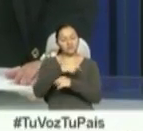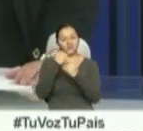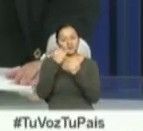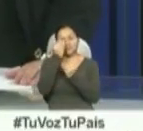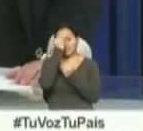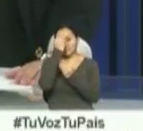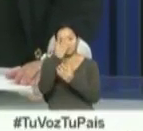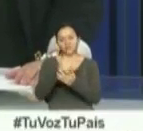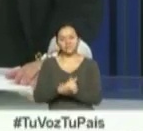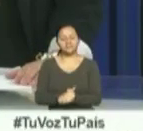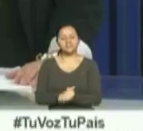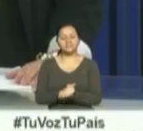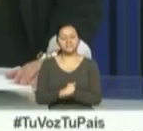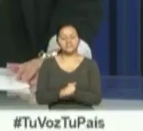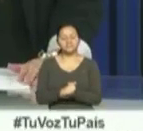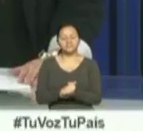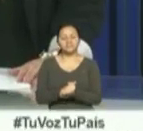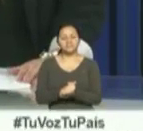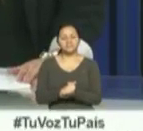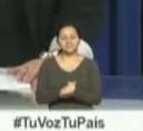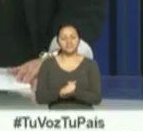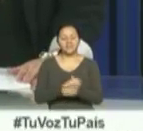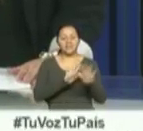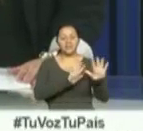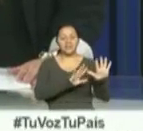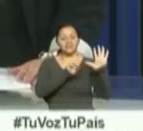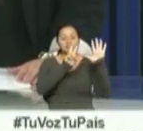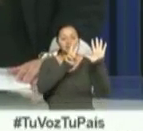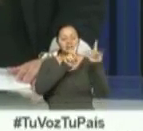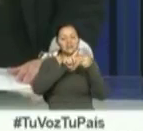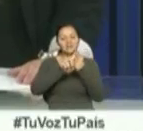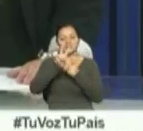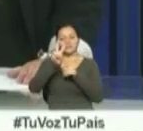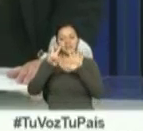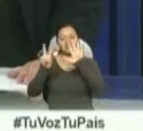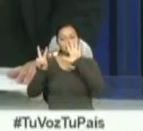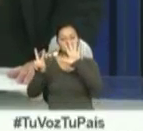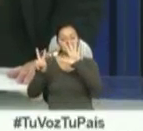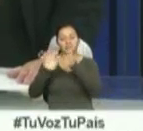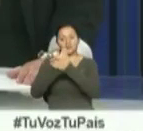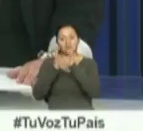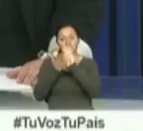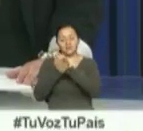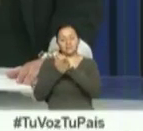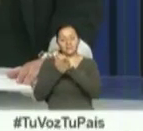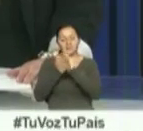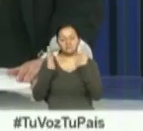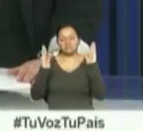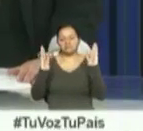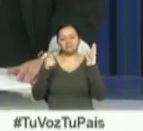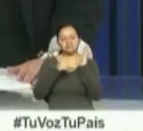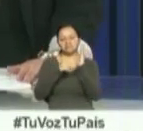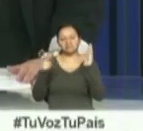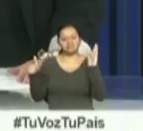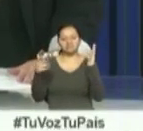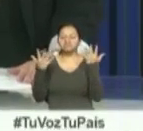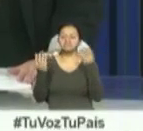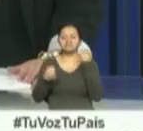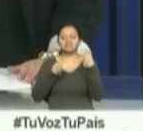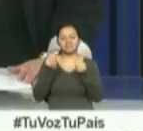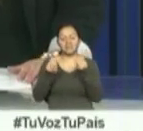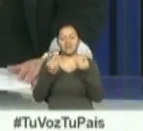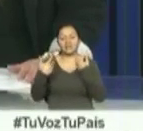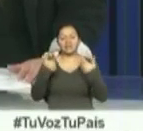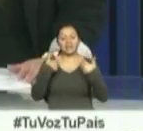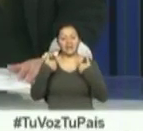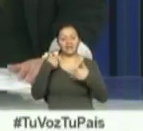información. Del 17 al 27 de noviembre, las expresiones de teatro, música y danza de agrupaciones nacionales